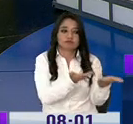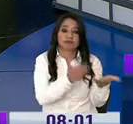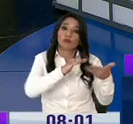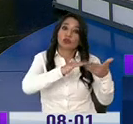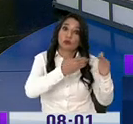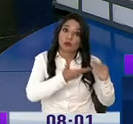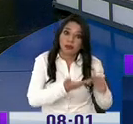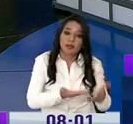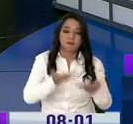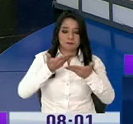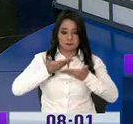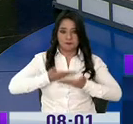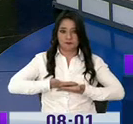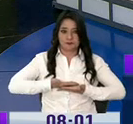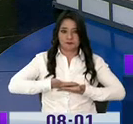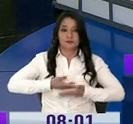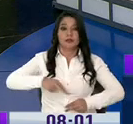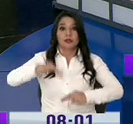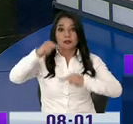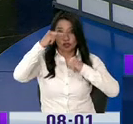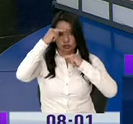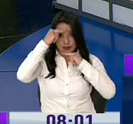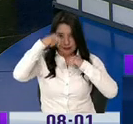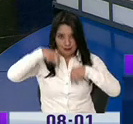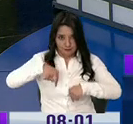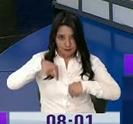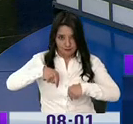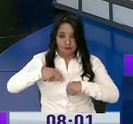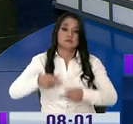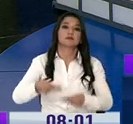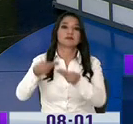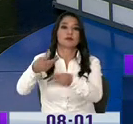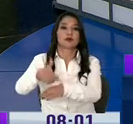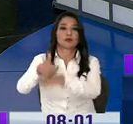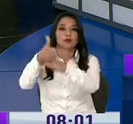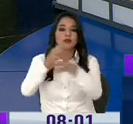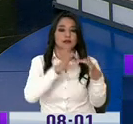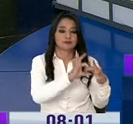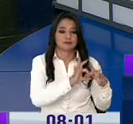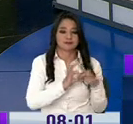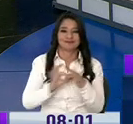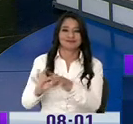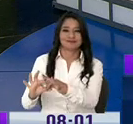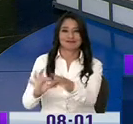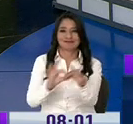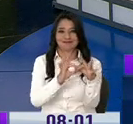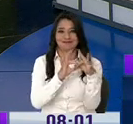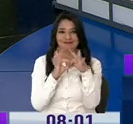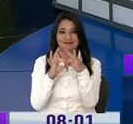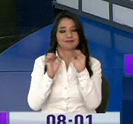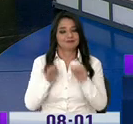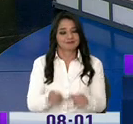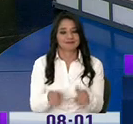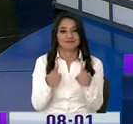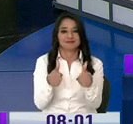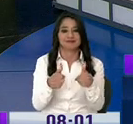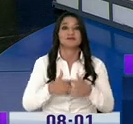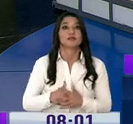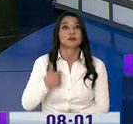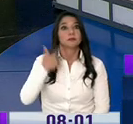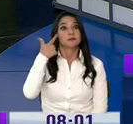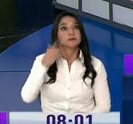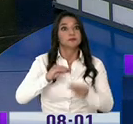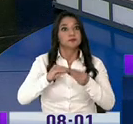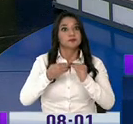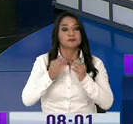así como del Guayas, articulado. Nosotros y la autoridad. Triángulo. Exacto. Sí, claro. Está muy bien, me parece. Sí, ahí está el